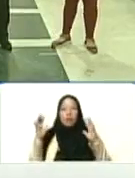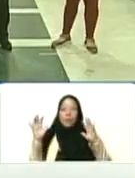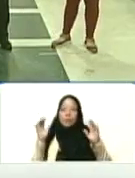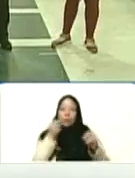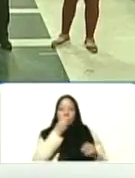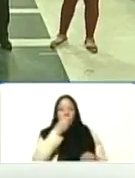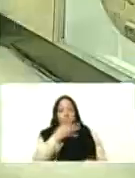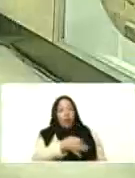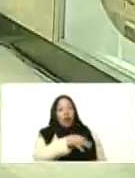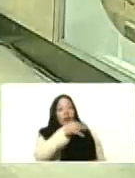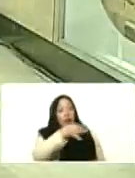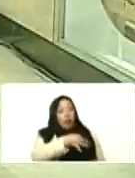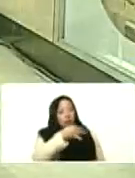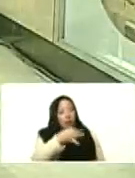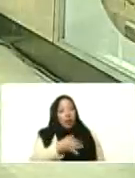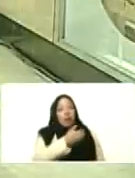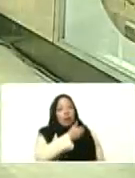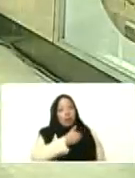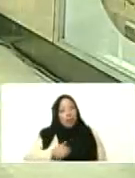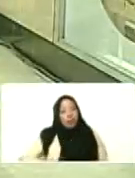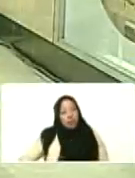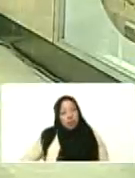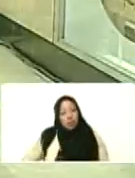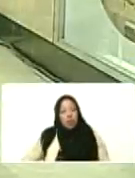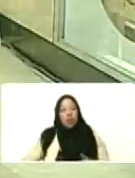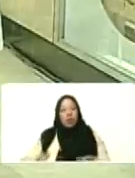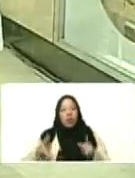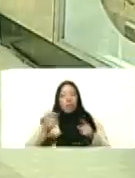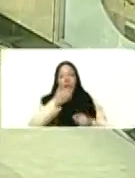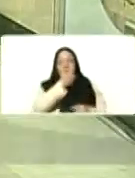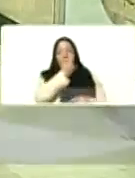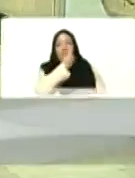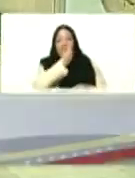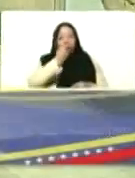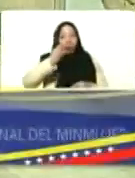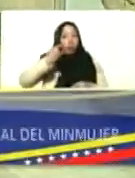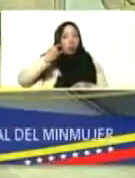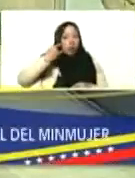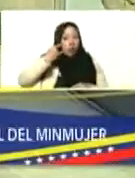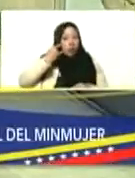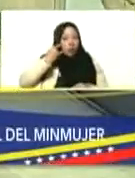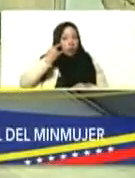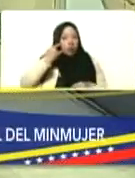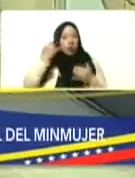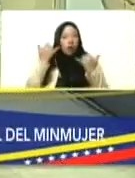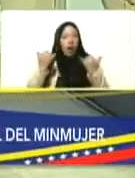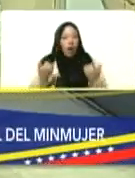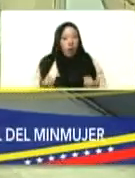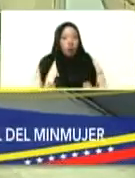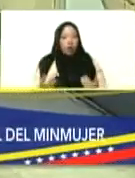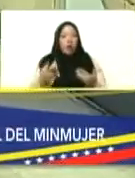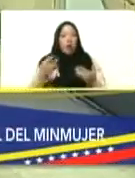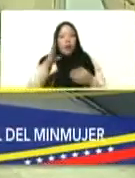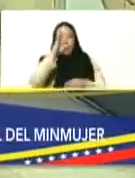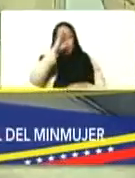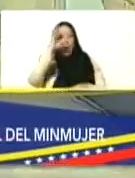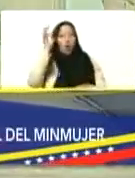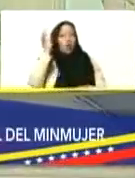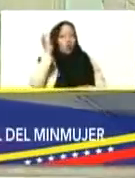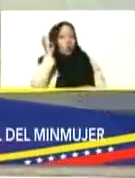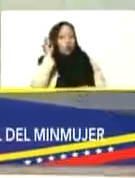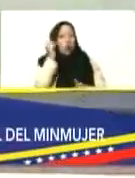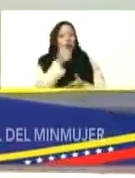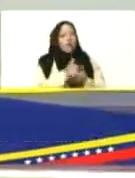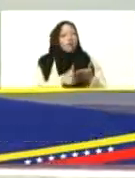Buenas tardes, presidente. Permiso para retirarme el tapaboca. Nos encontramos acá en el Banco de la Mujer, en la farmacia